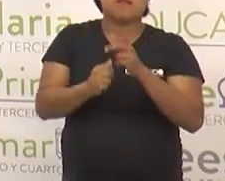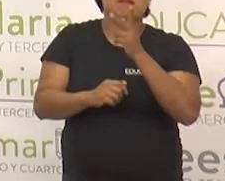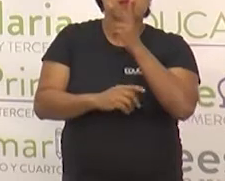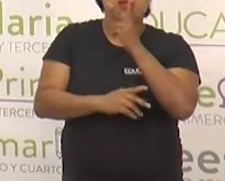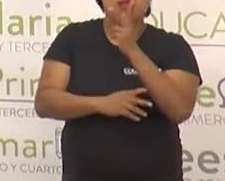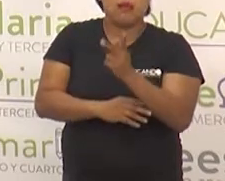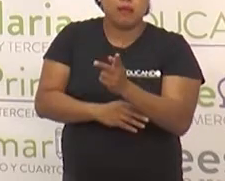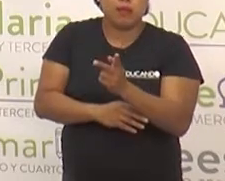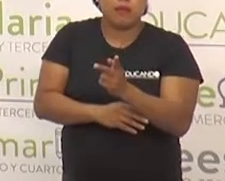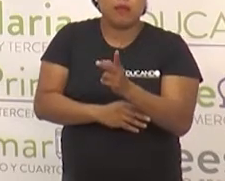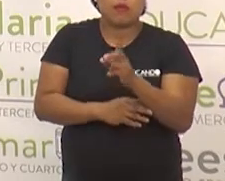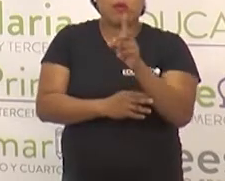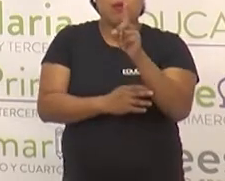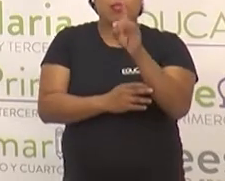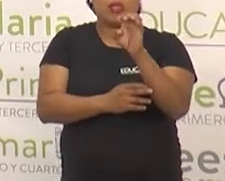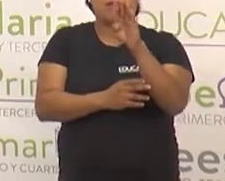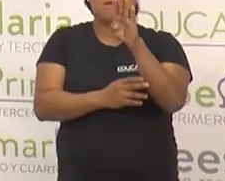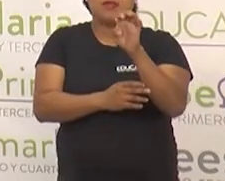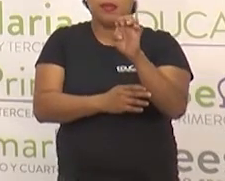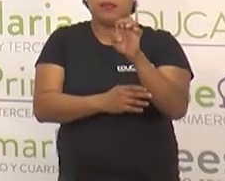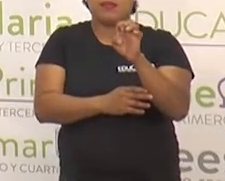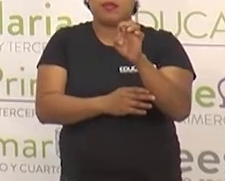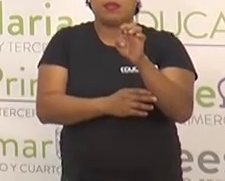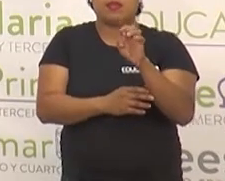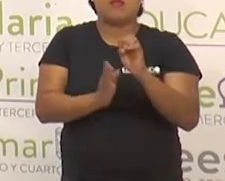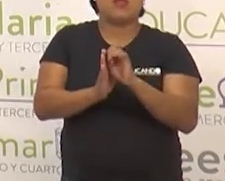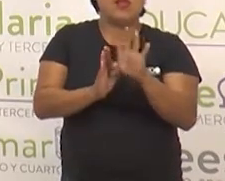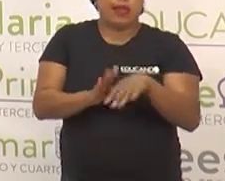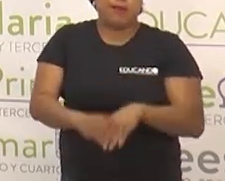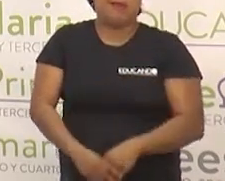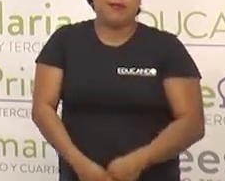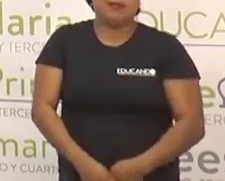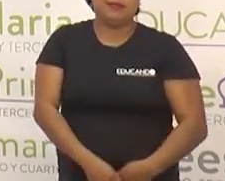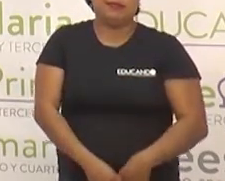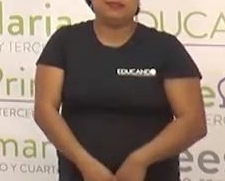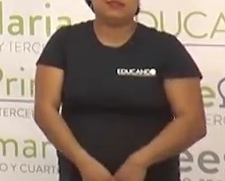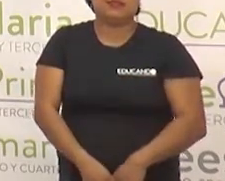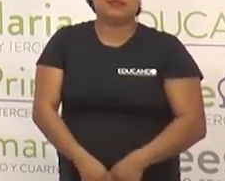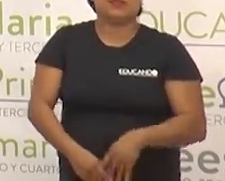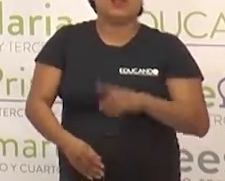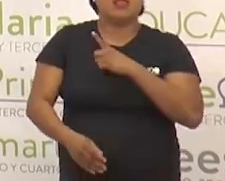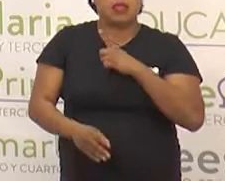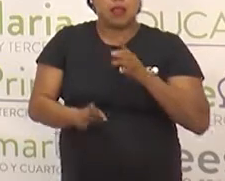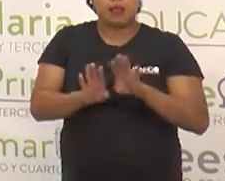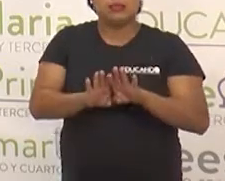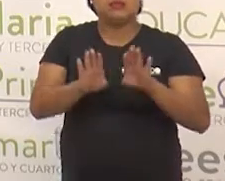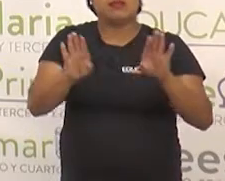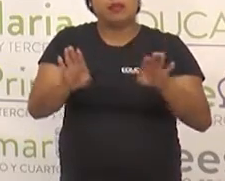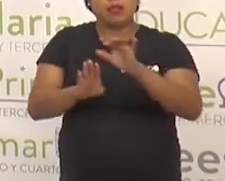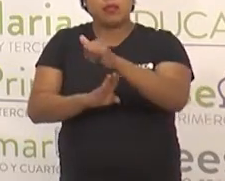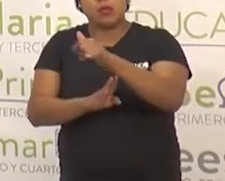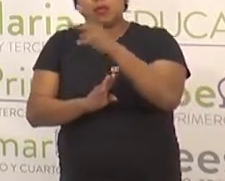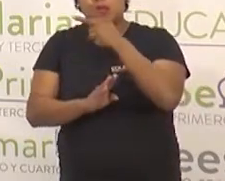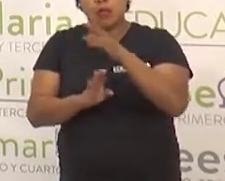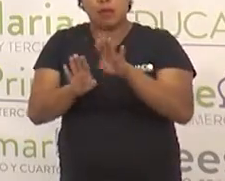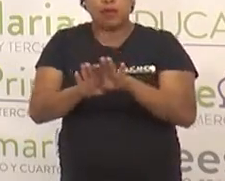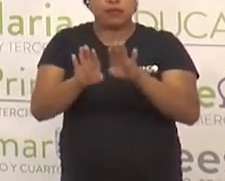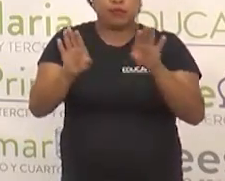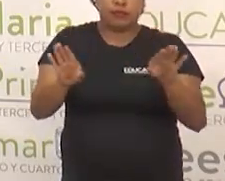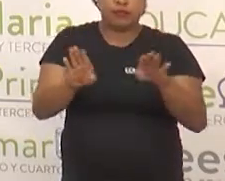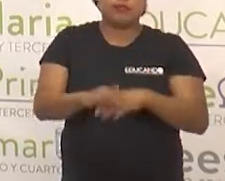la palabra deben, por ejemplo, y separarla de la siguiente